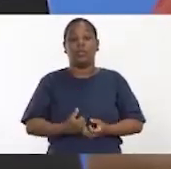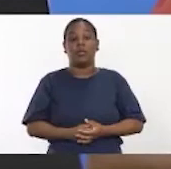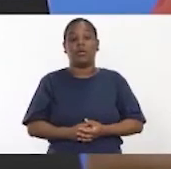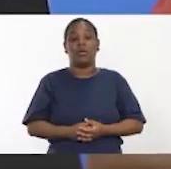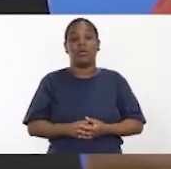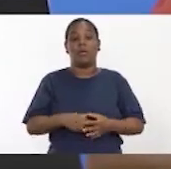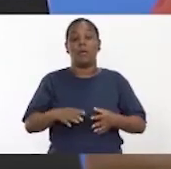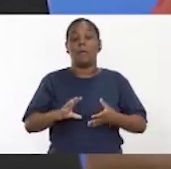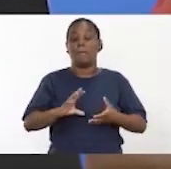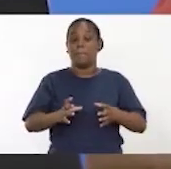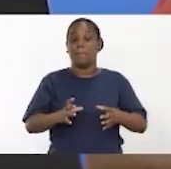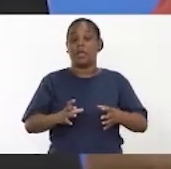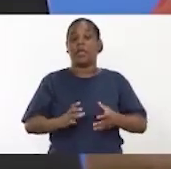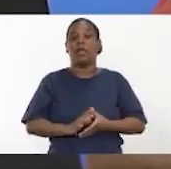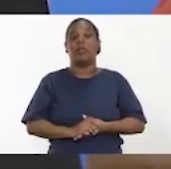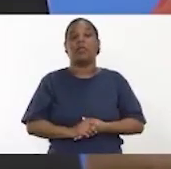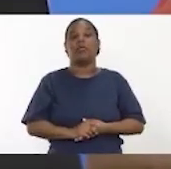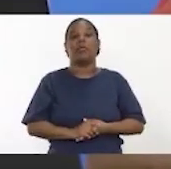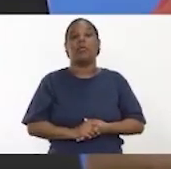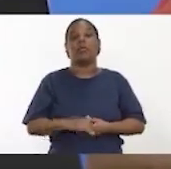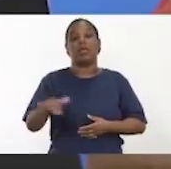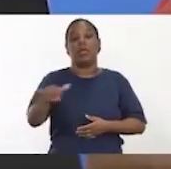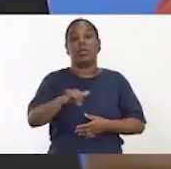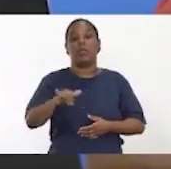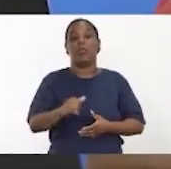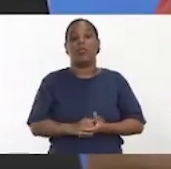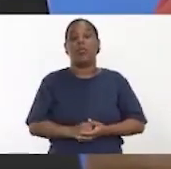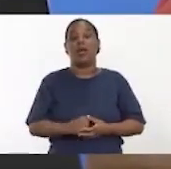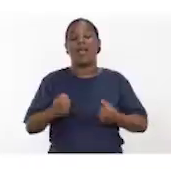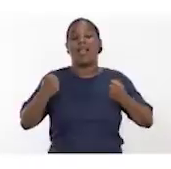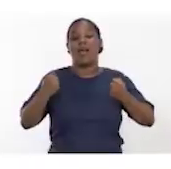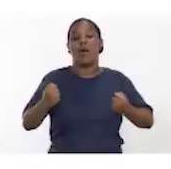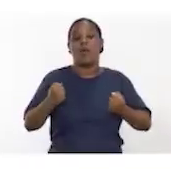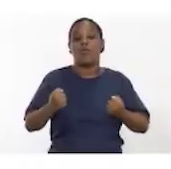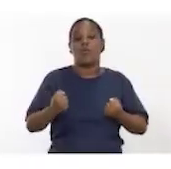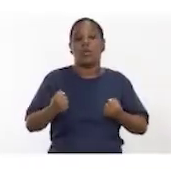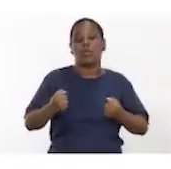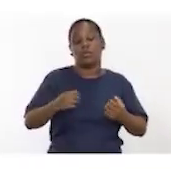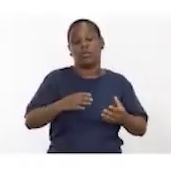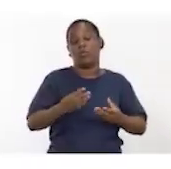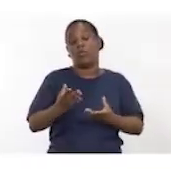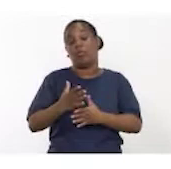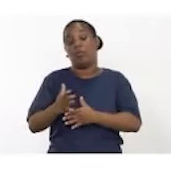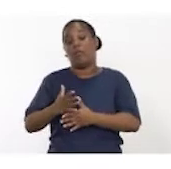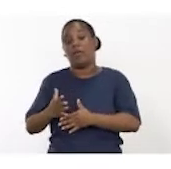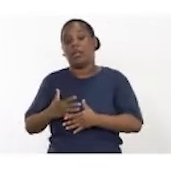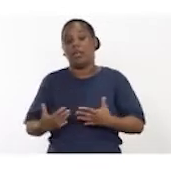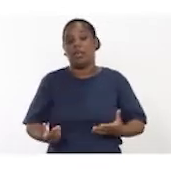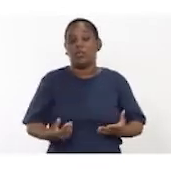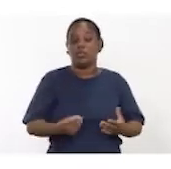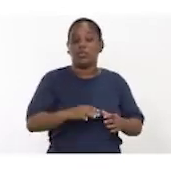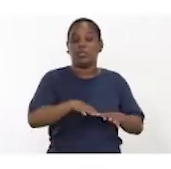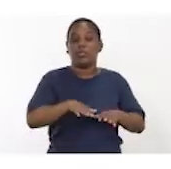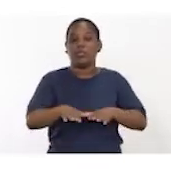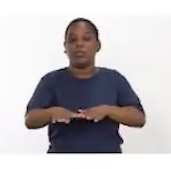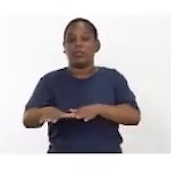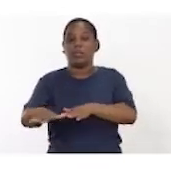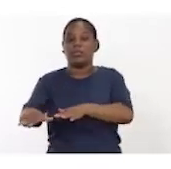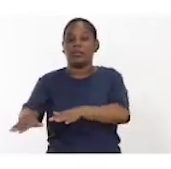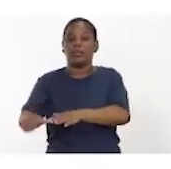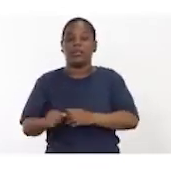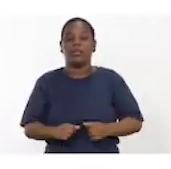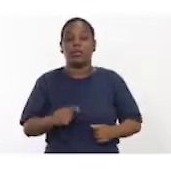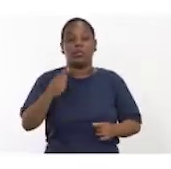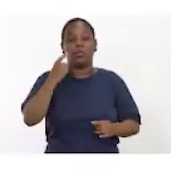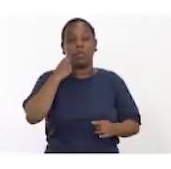tenemos el trabajo mecánico, que es igual a la fuerza por la variación del desplazamiento por